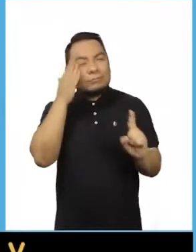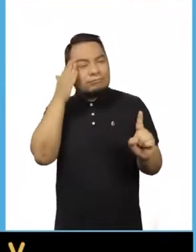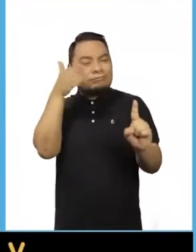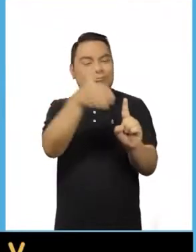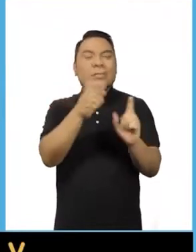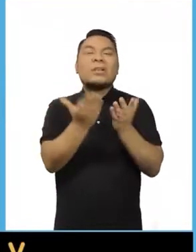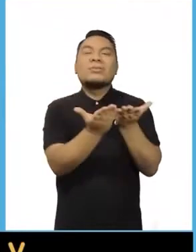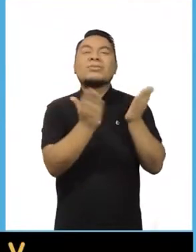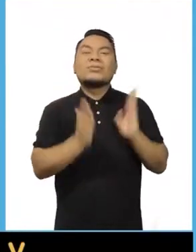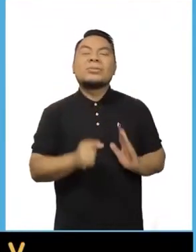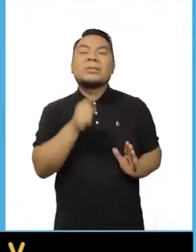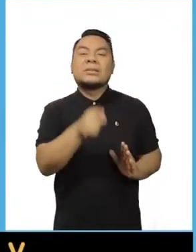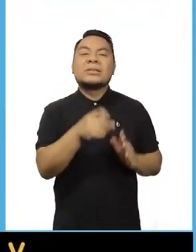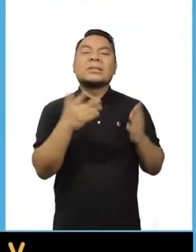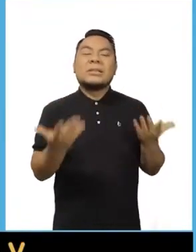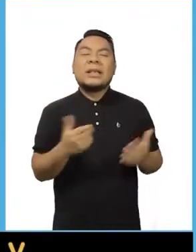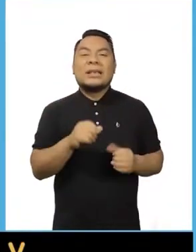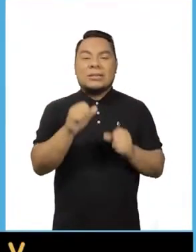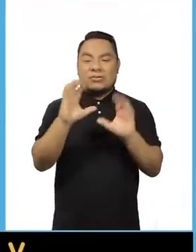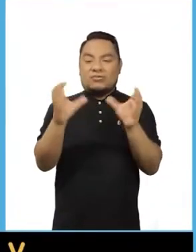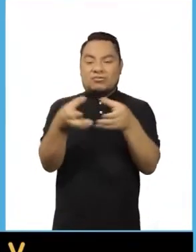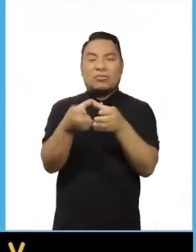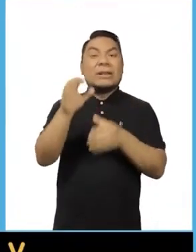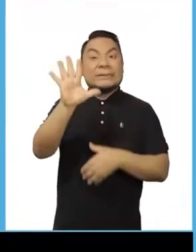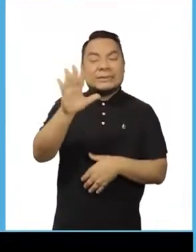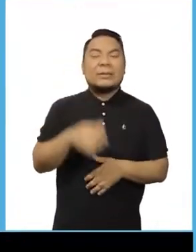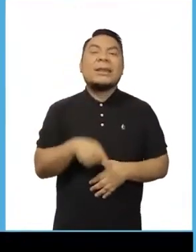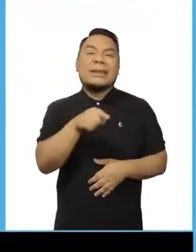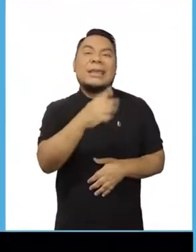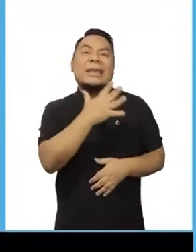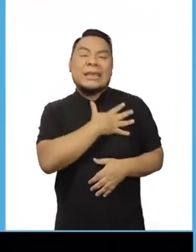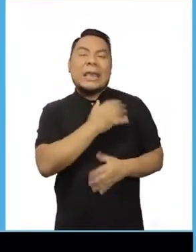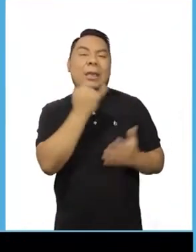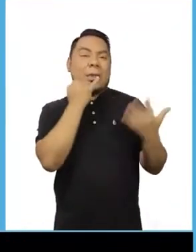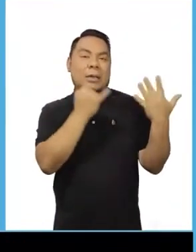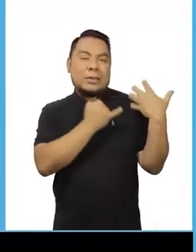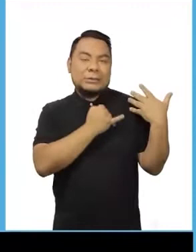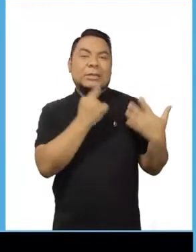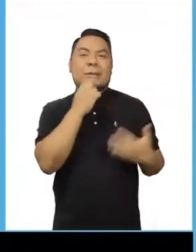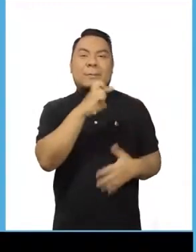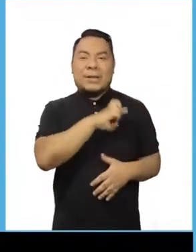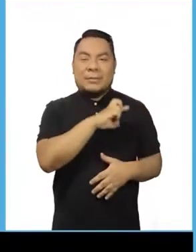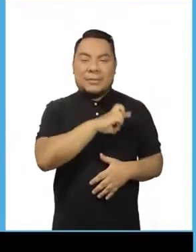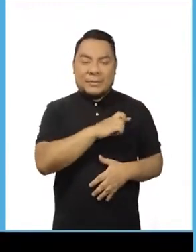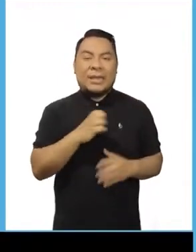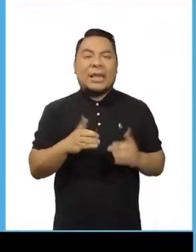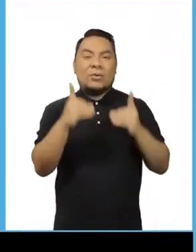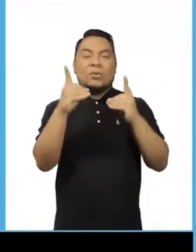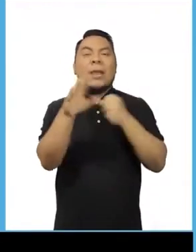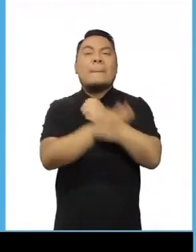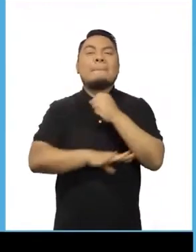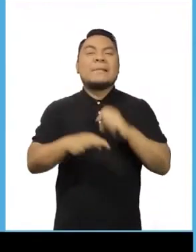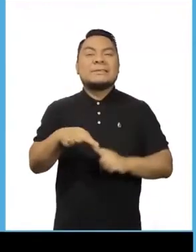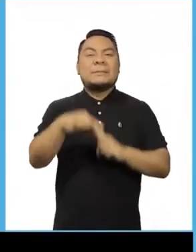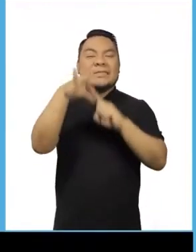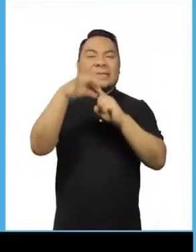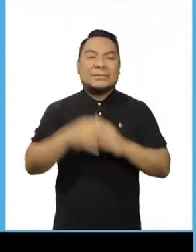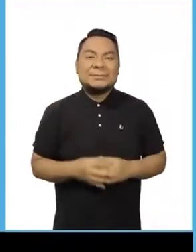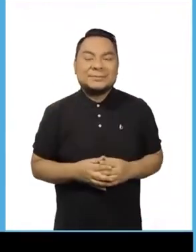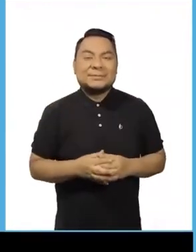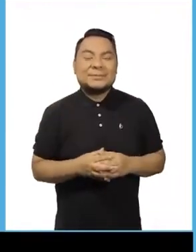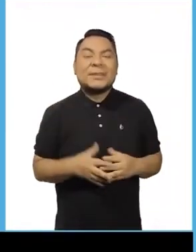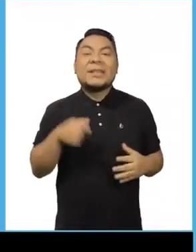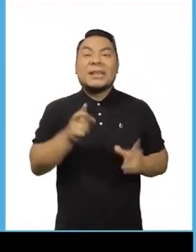nuestra actividad dirigida a los estudiantes del ciclo 5, de quinto y sexto grado de primaria, de educación